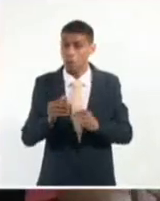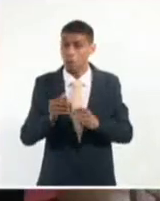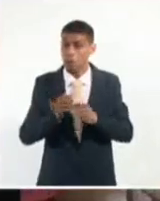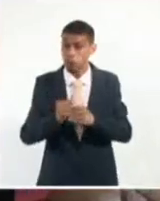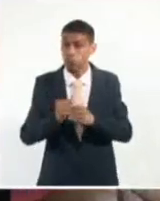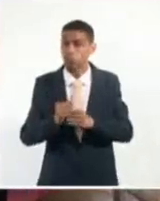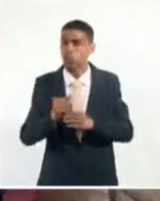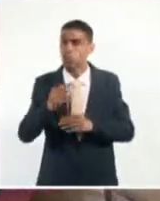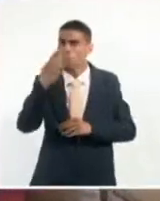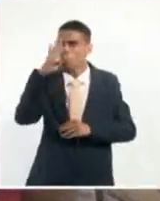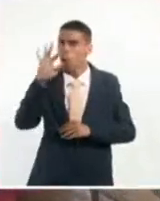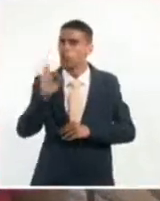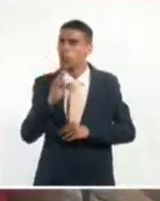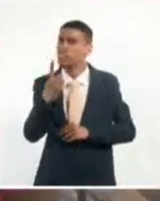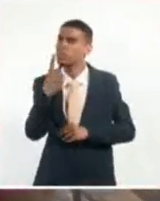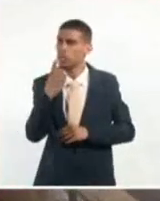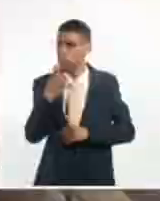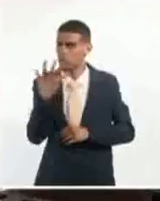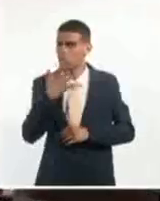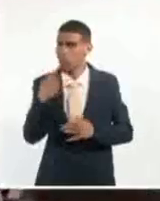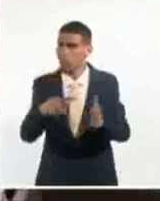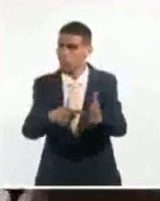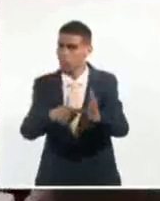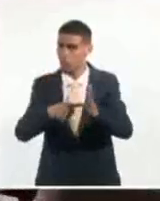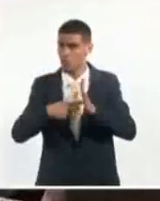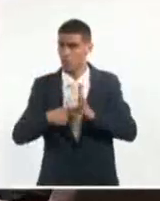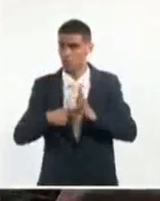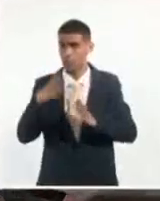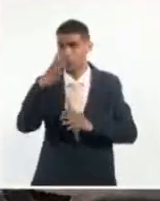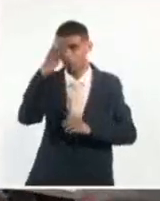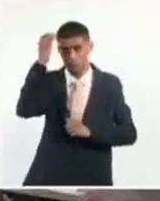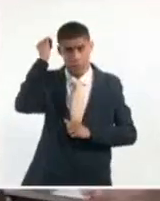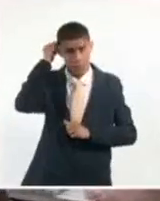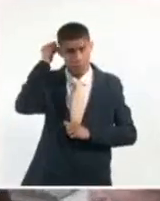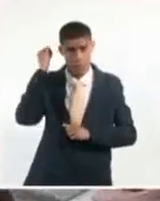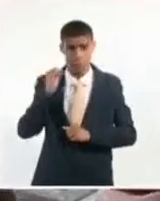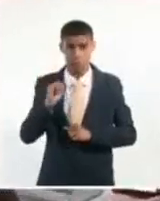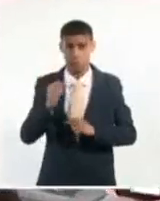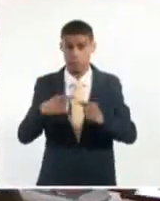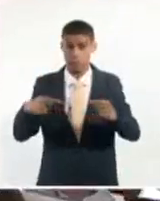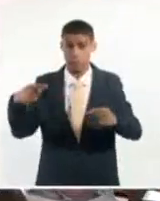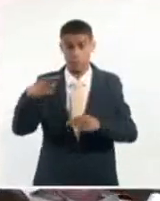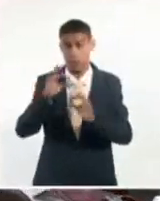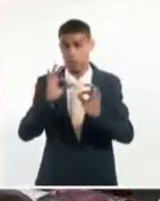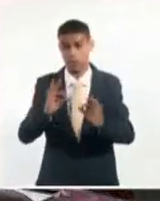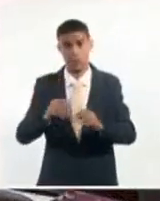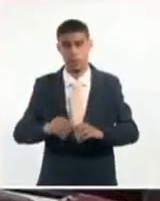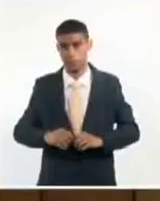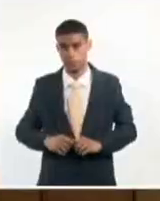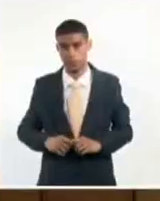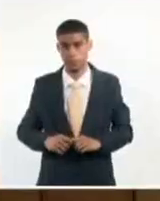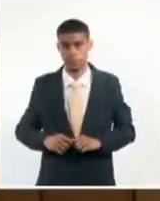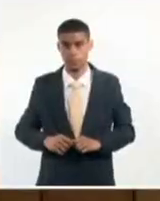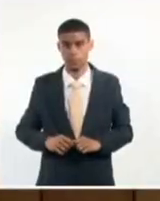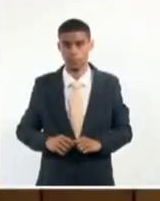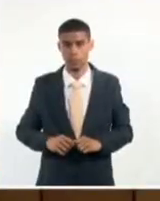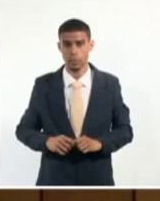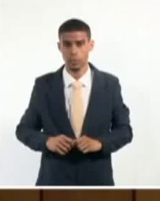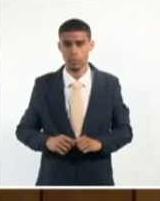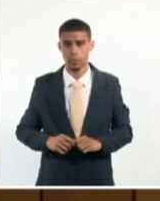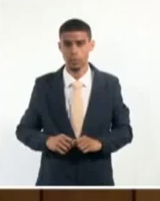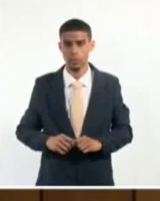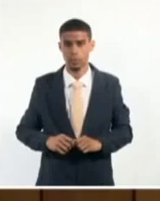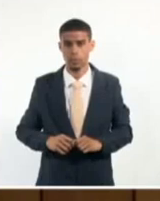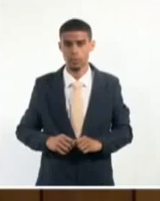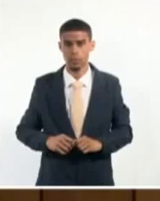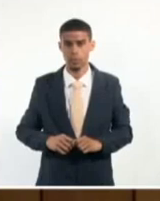lo necesita, será consultado sobre las decisiones estratégicas de mayor peso para el destino de la nación. Concluye mi